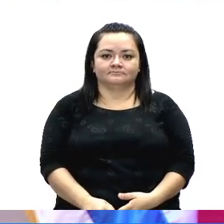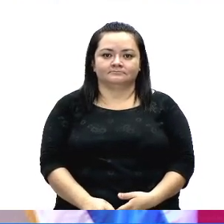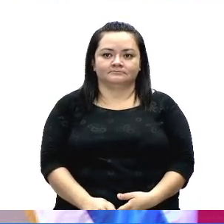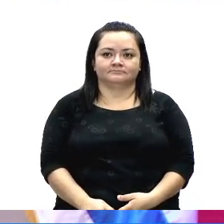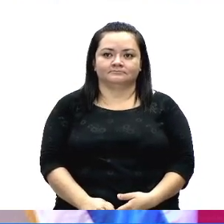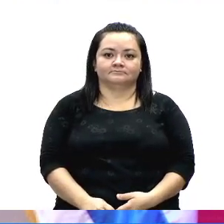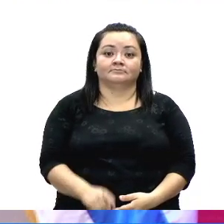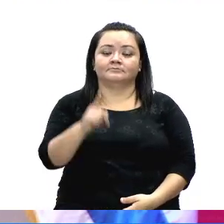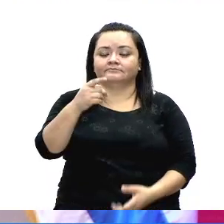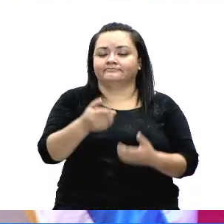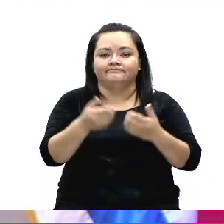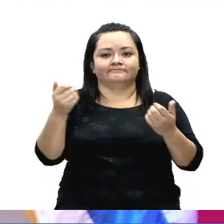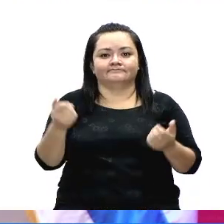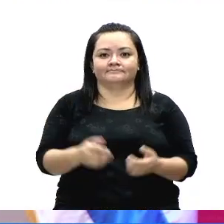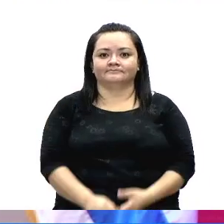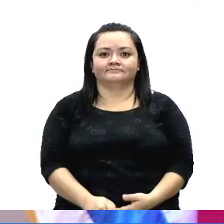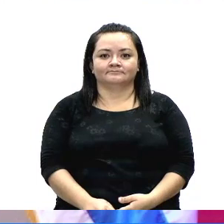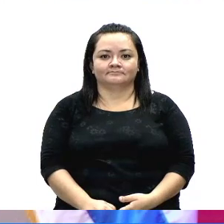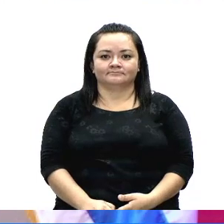quítate lo